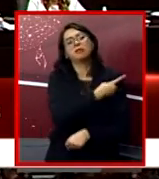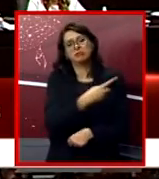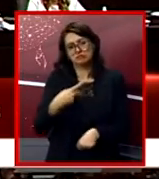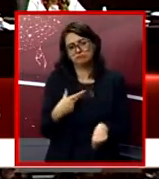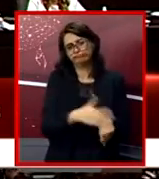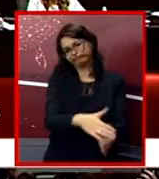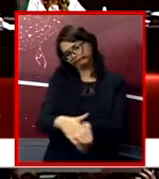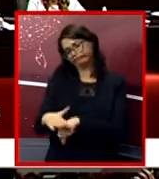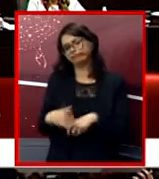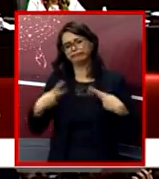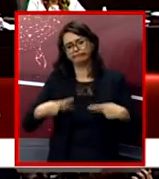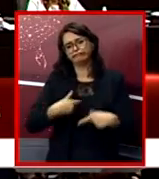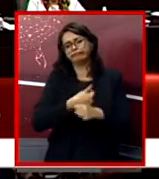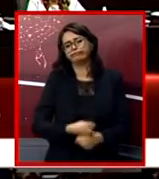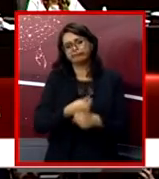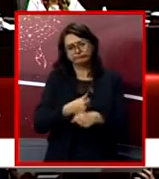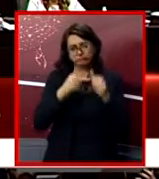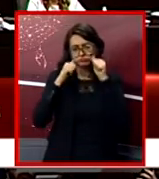para atender a los damnificados.